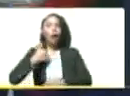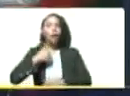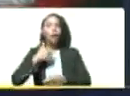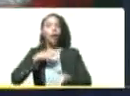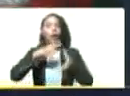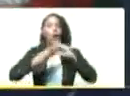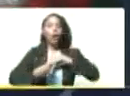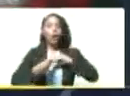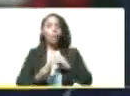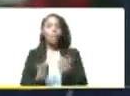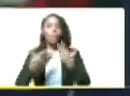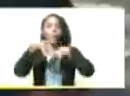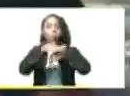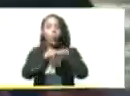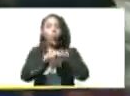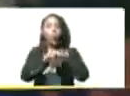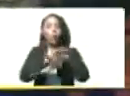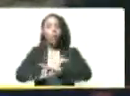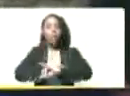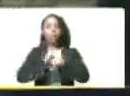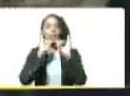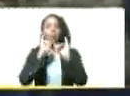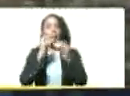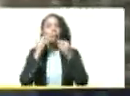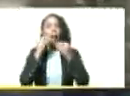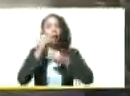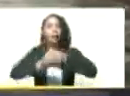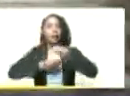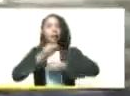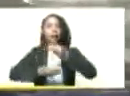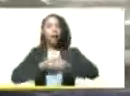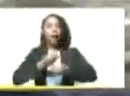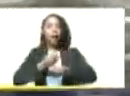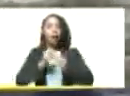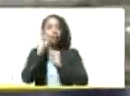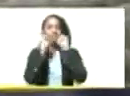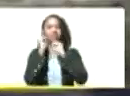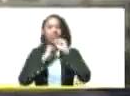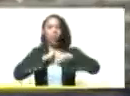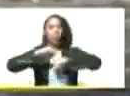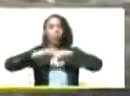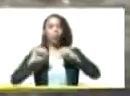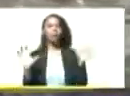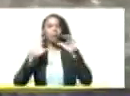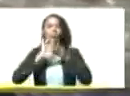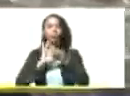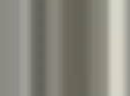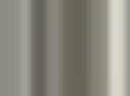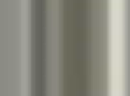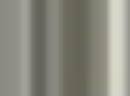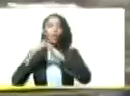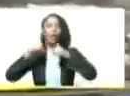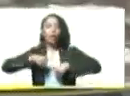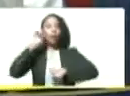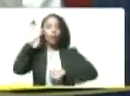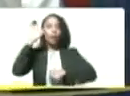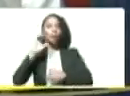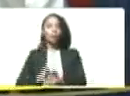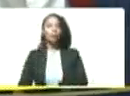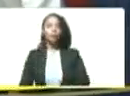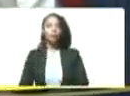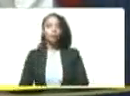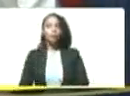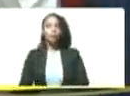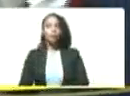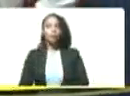lo incorporemos definitivamente para que sean el motor articulador. Y los